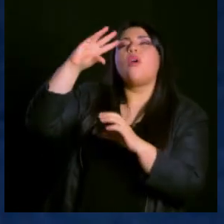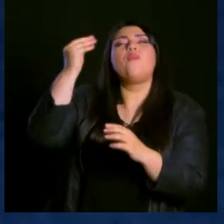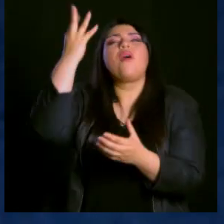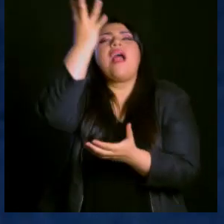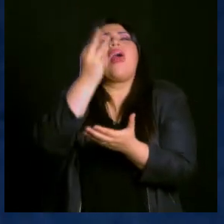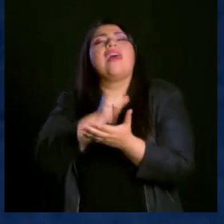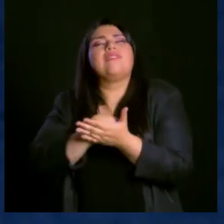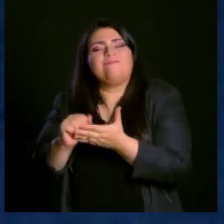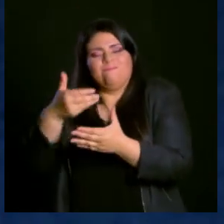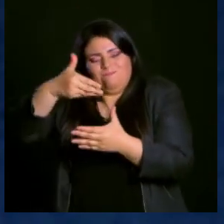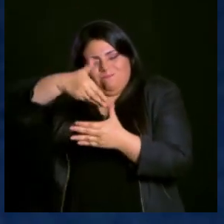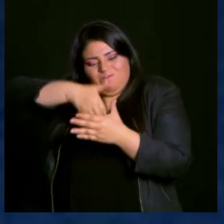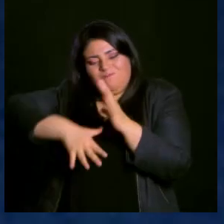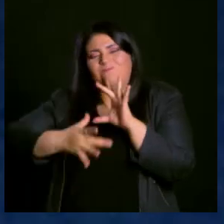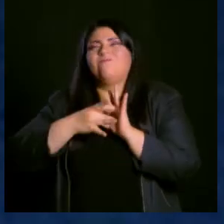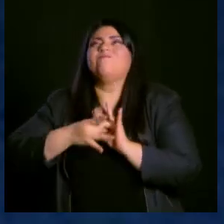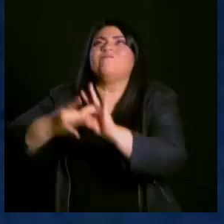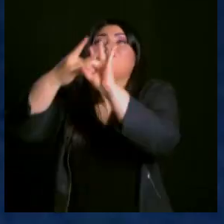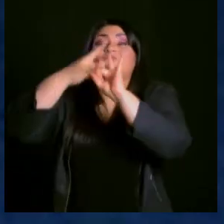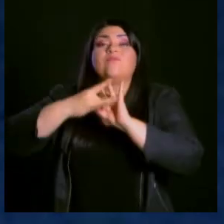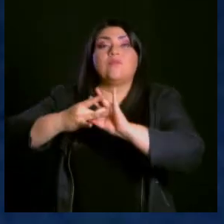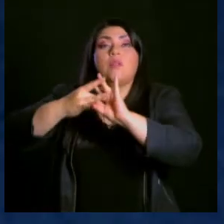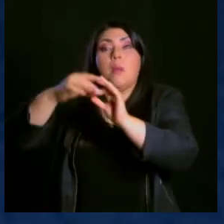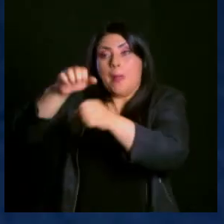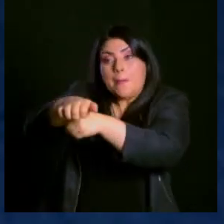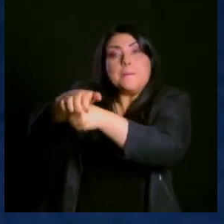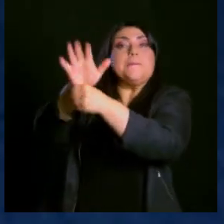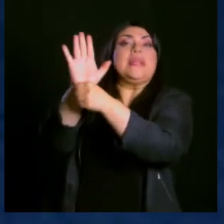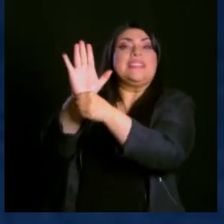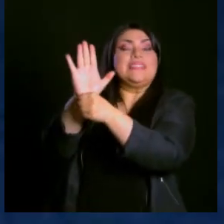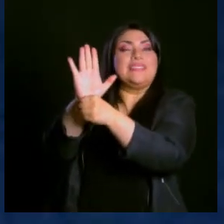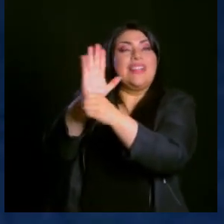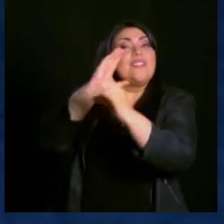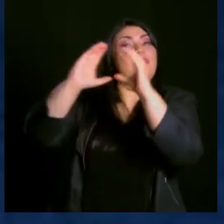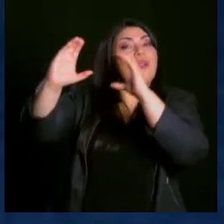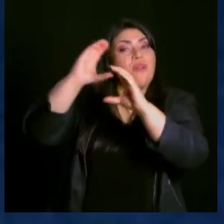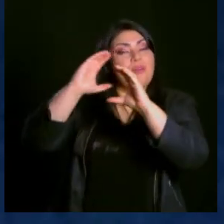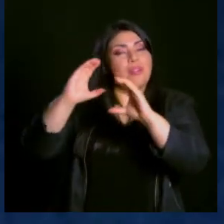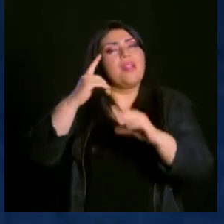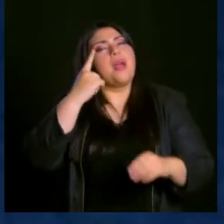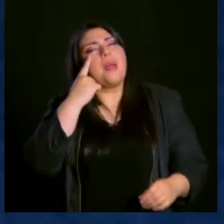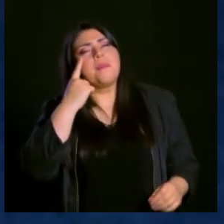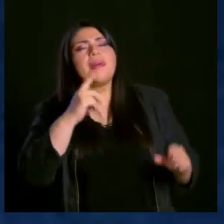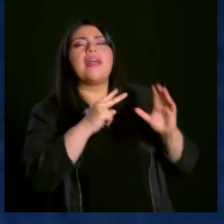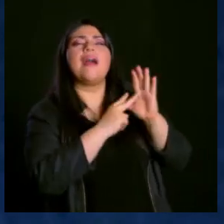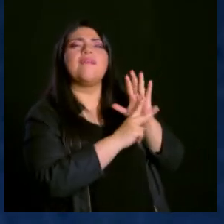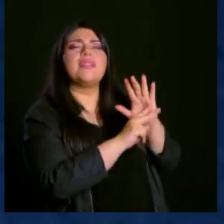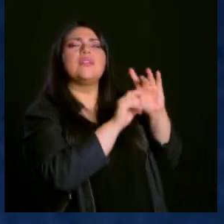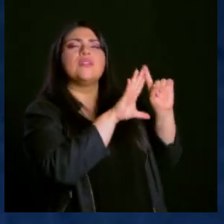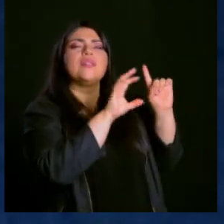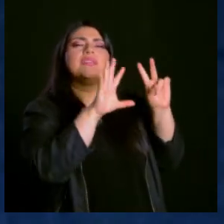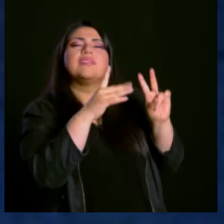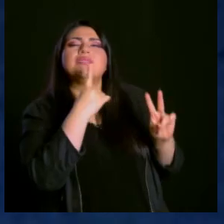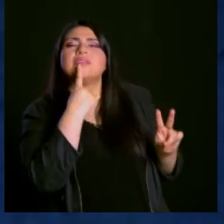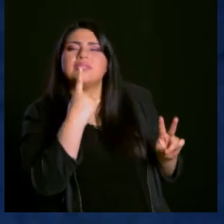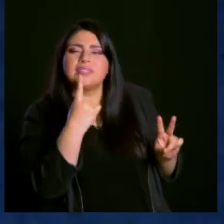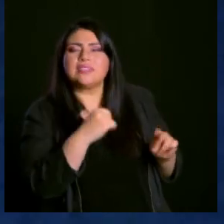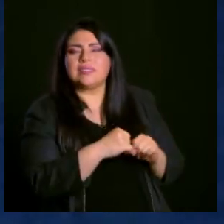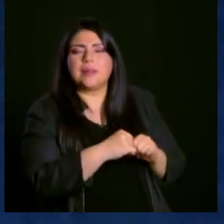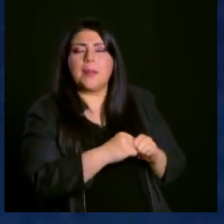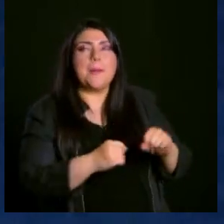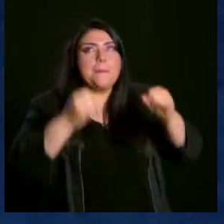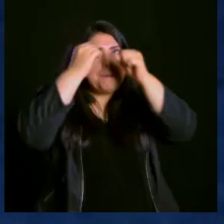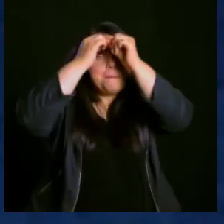misterios primera Corintios 2 versus 6 y 7 vimos los misterios de sabiduría Y ahorita dice